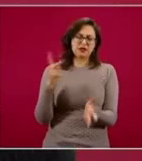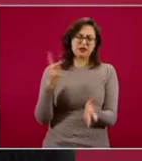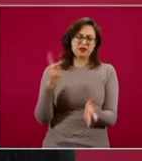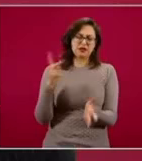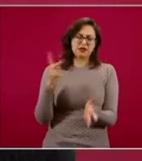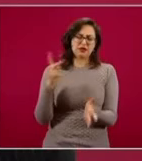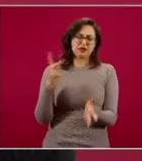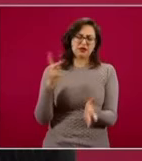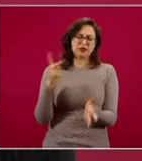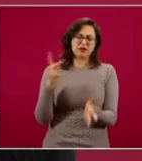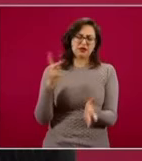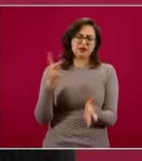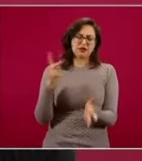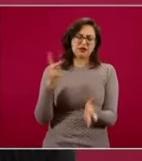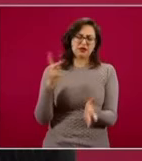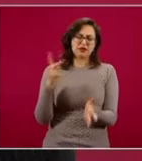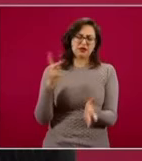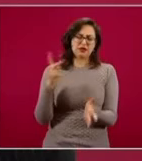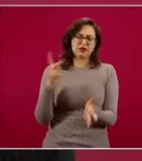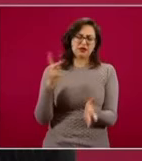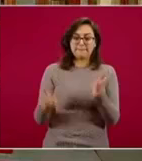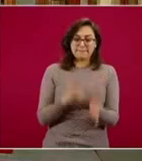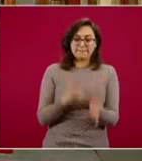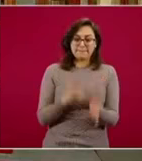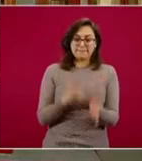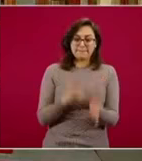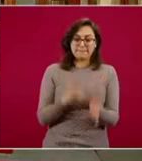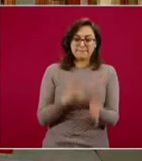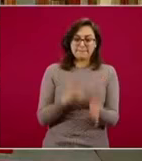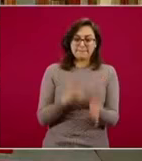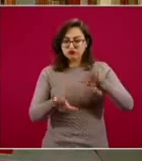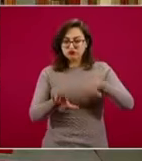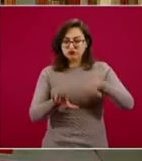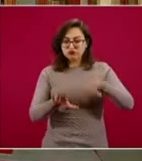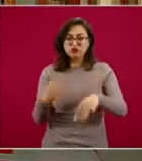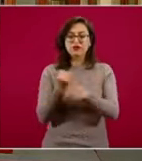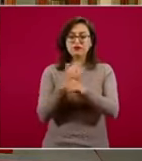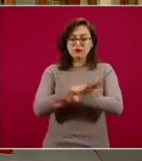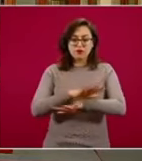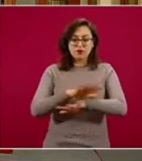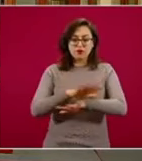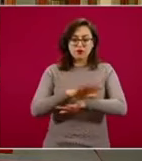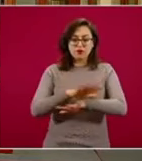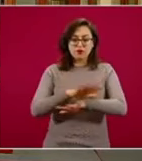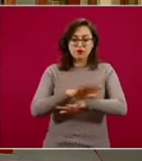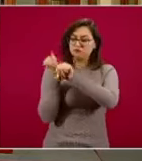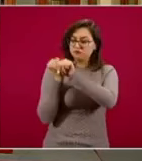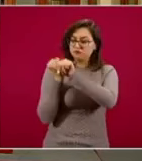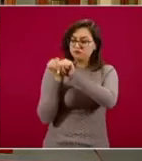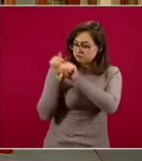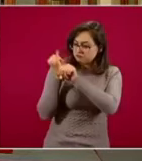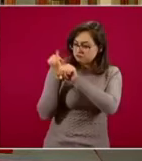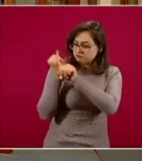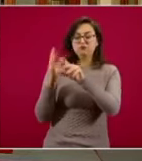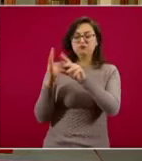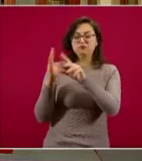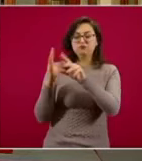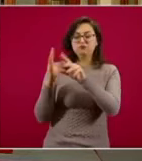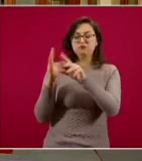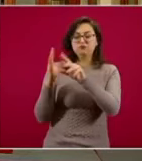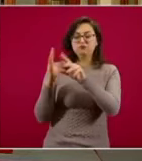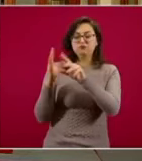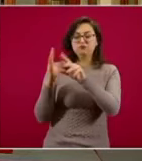2 o creo que 3 ocasiones, y es este boletín que publicamos periódicamente, producto del trabajo que hacemos junto con el